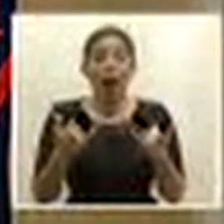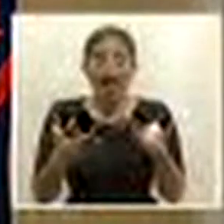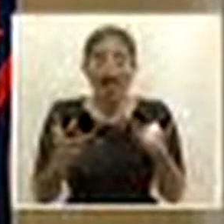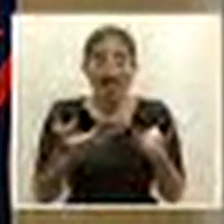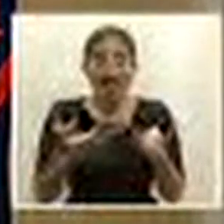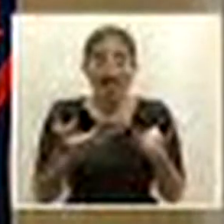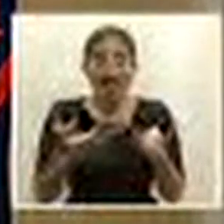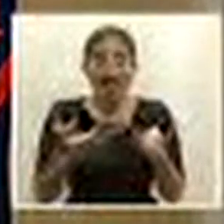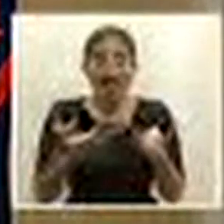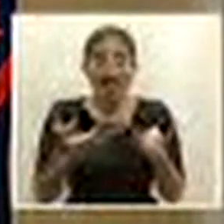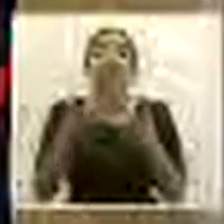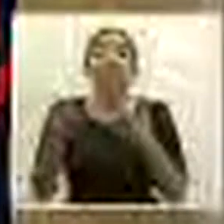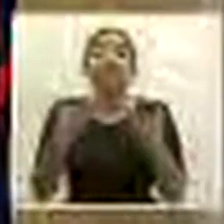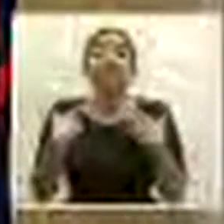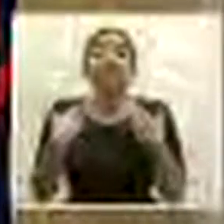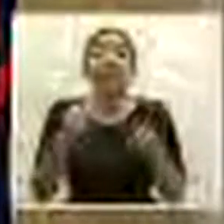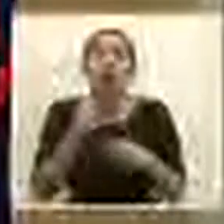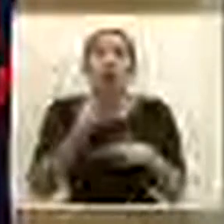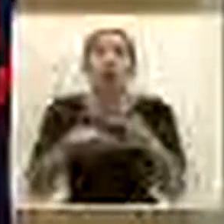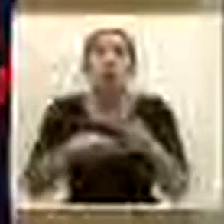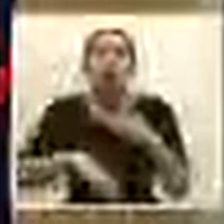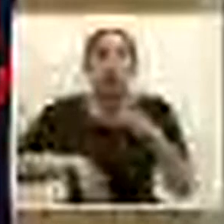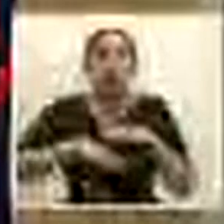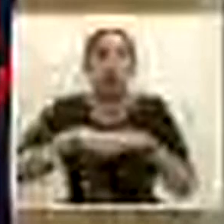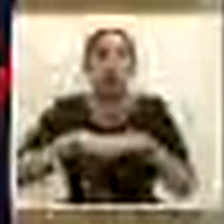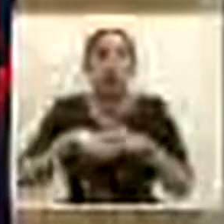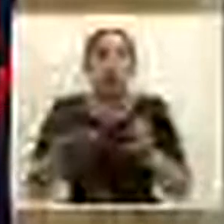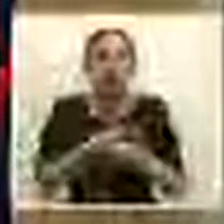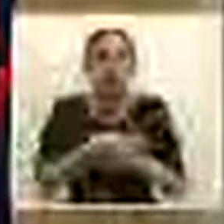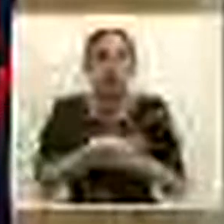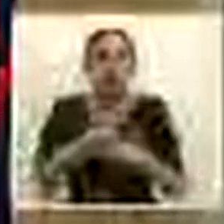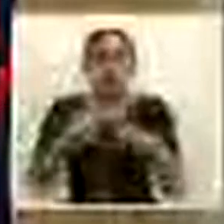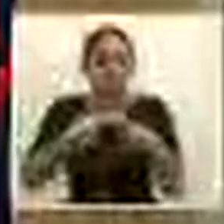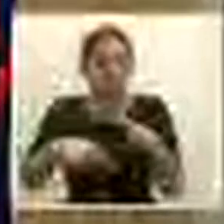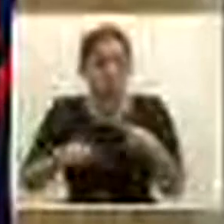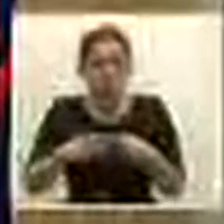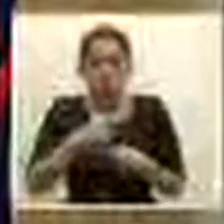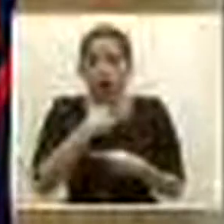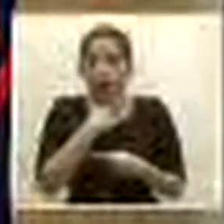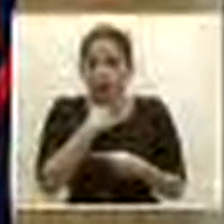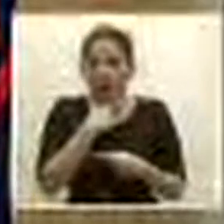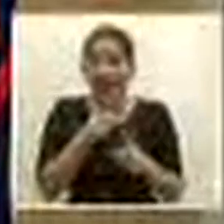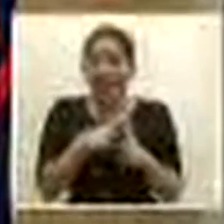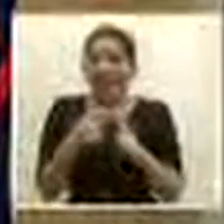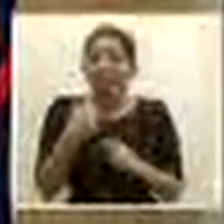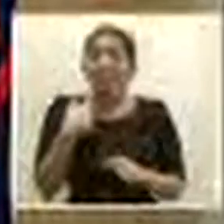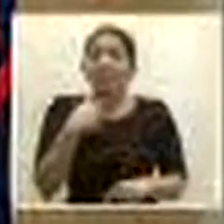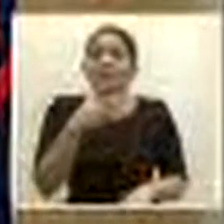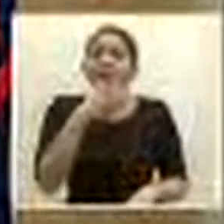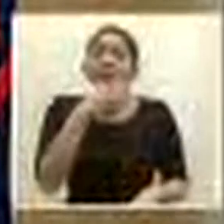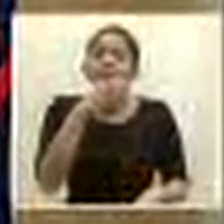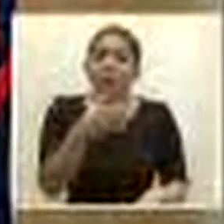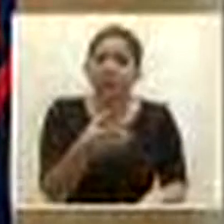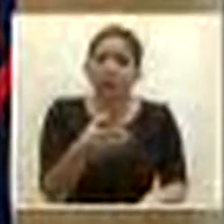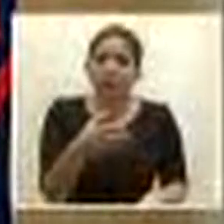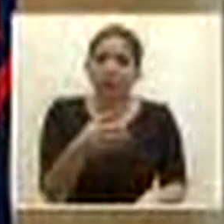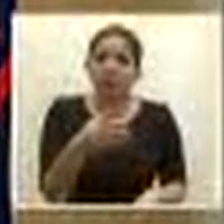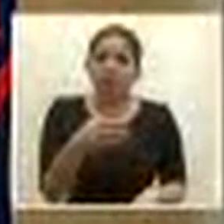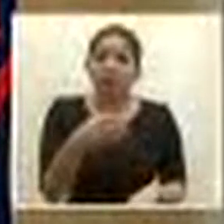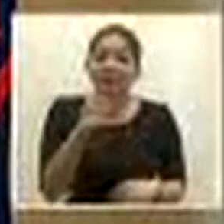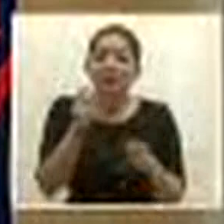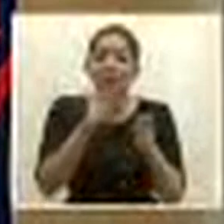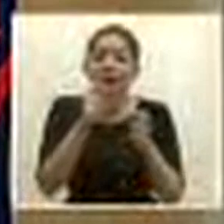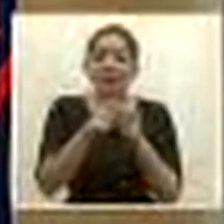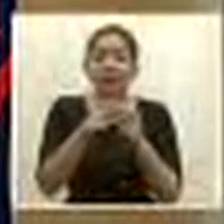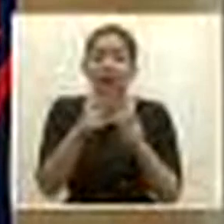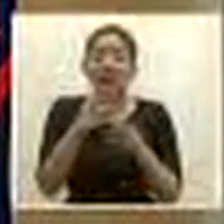de saturar los servicios de salud. Y lo que hay que especificar es que estamos a corto